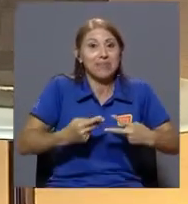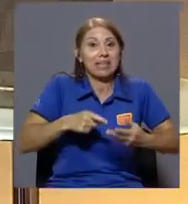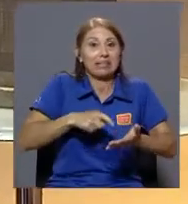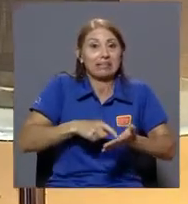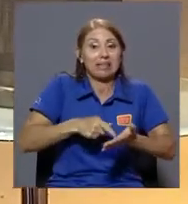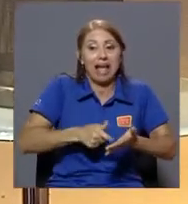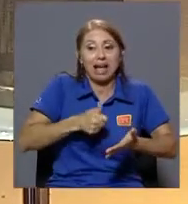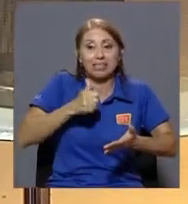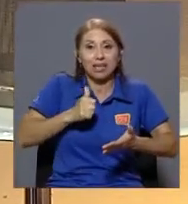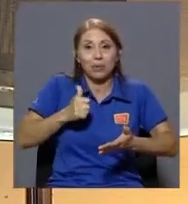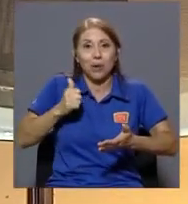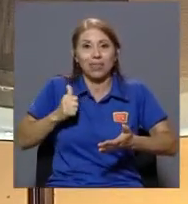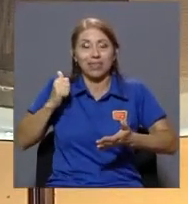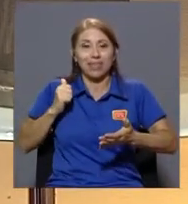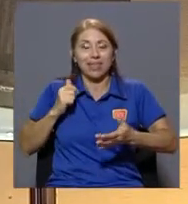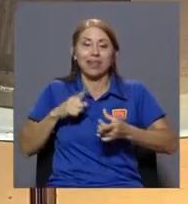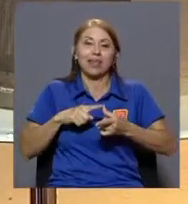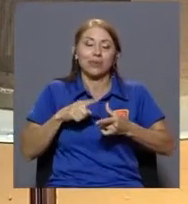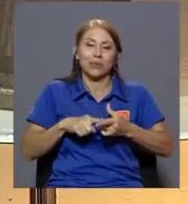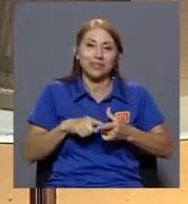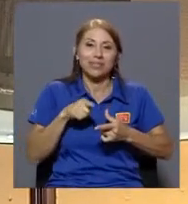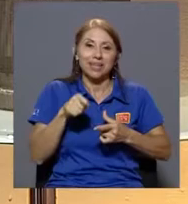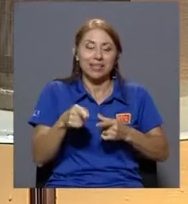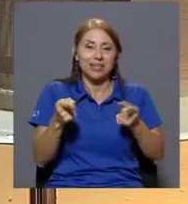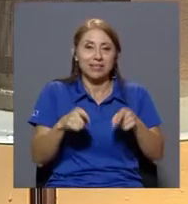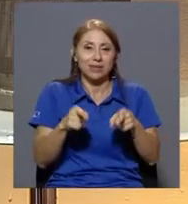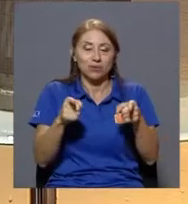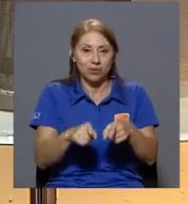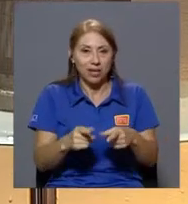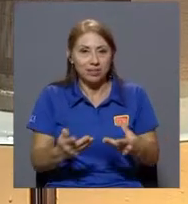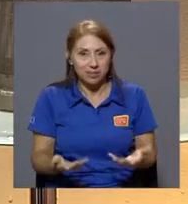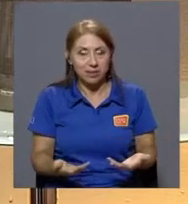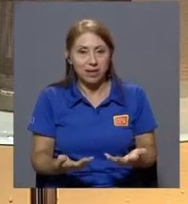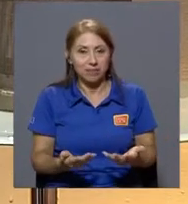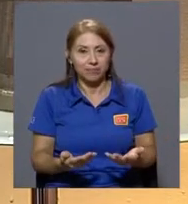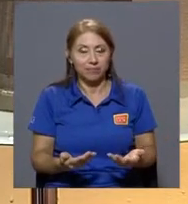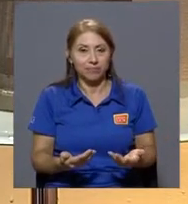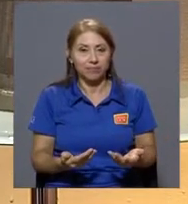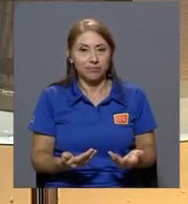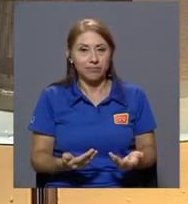esa circunstancia me parece que, sí, que